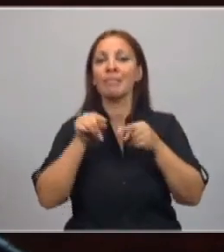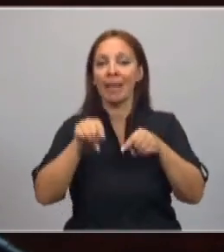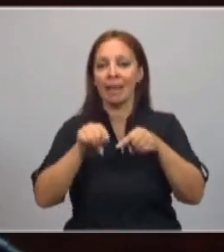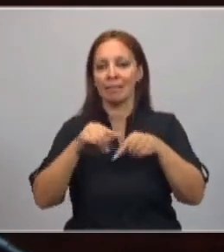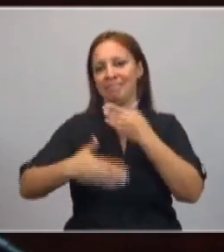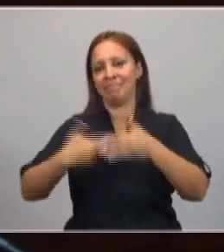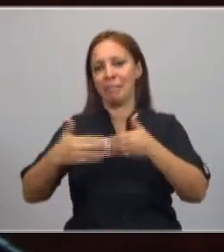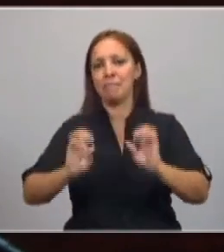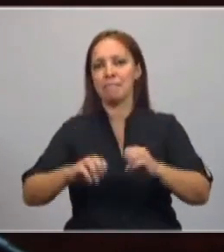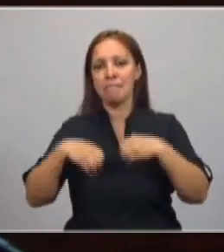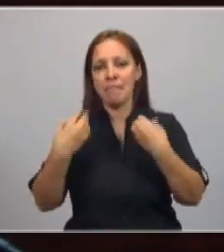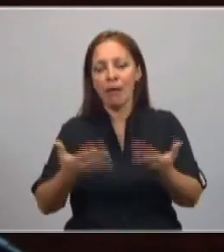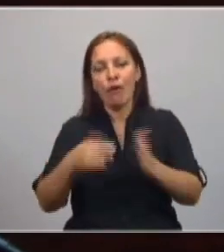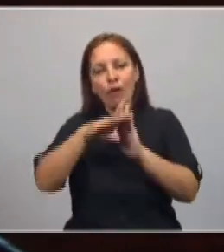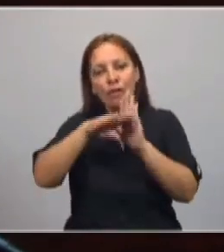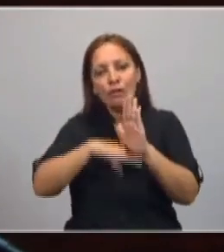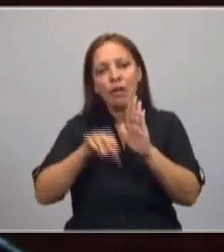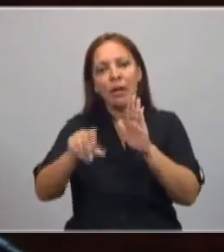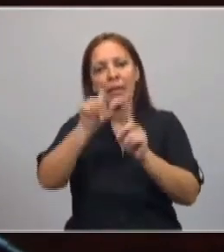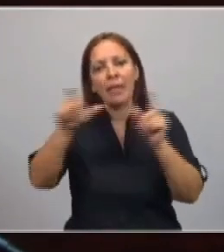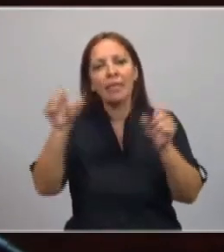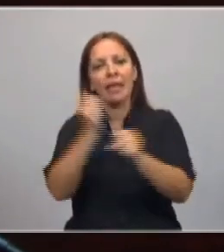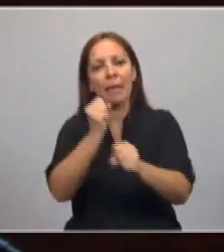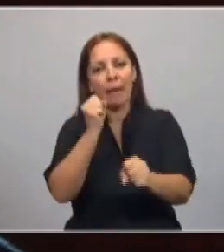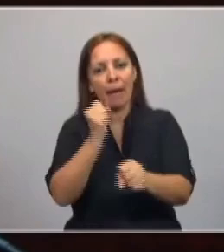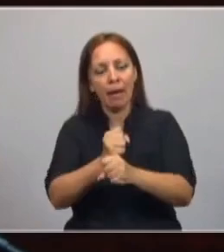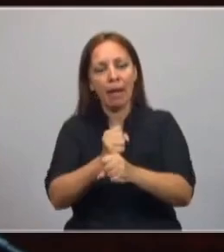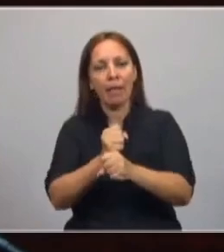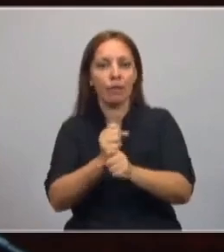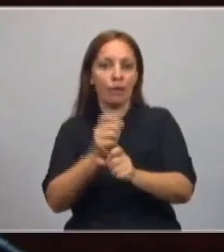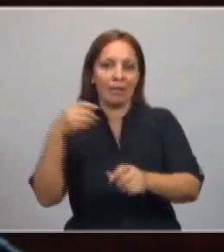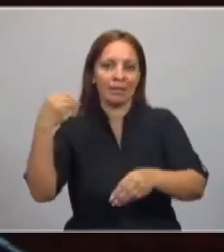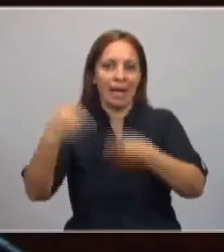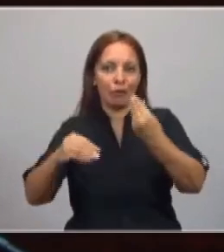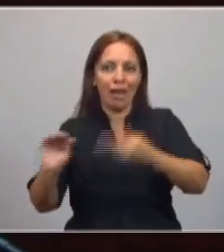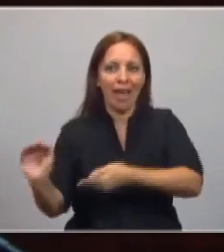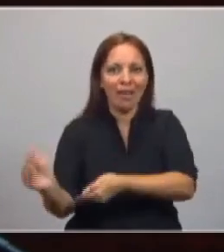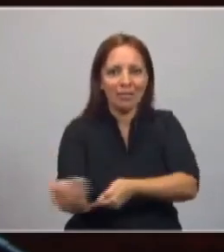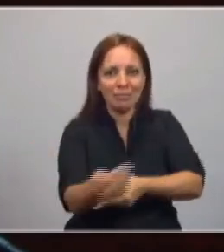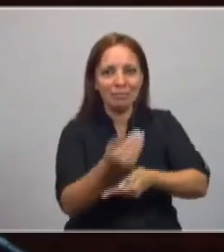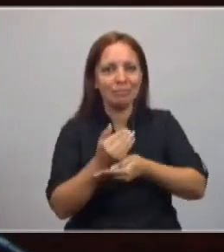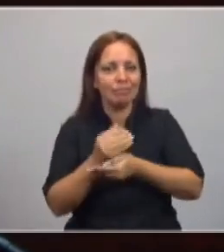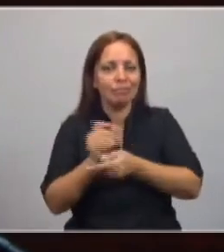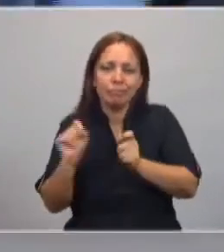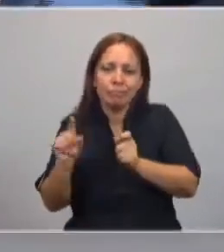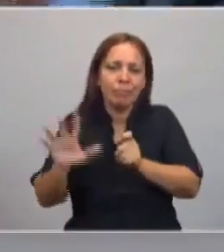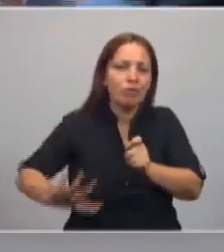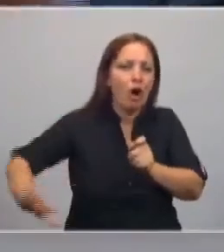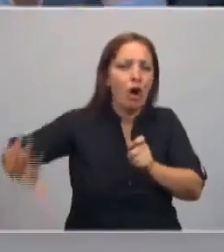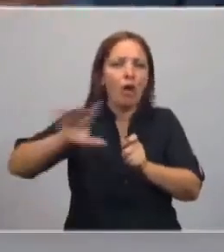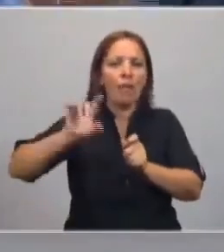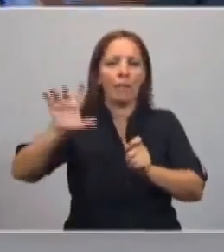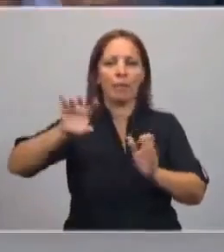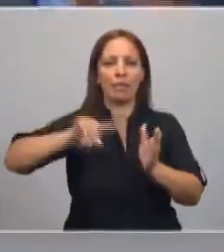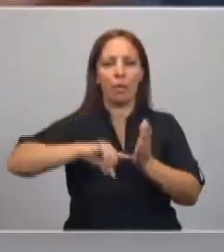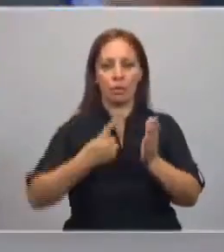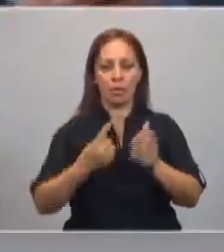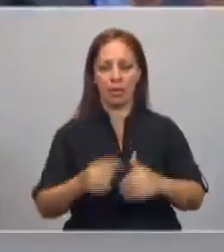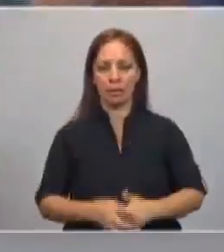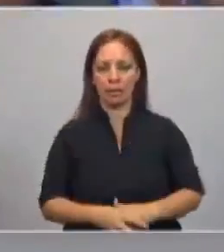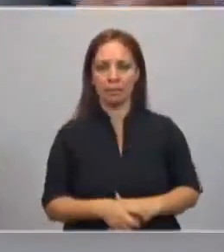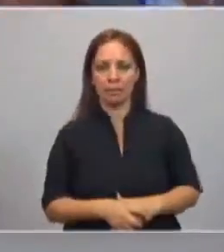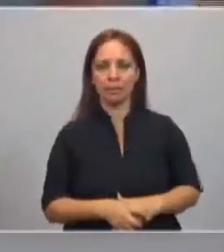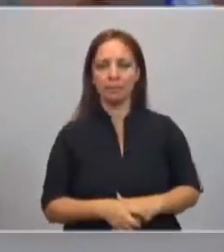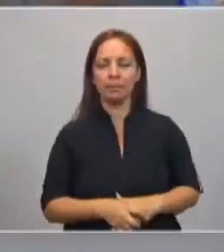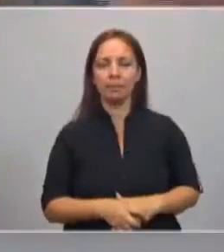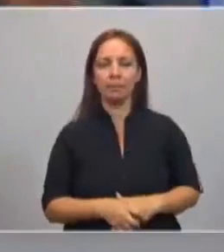mejora de las condiciones laborales de los y las cartoneros en cada rincón de la provincia.